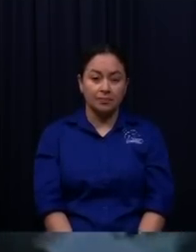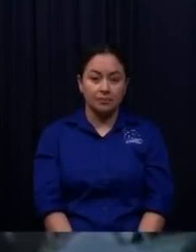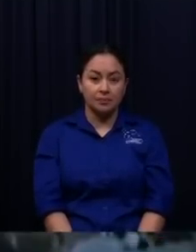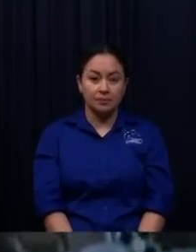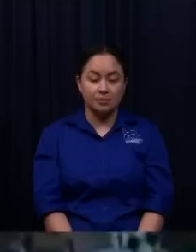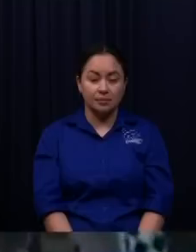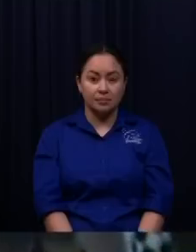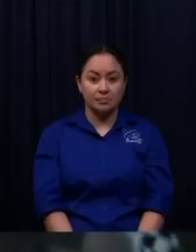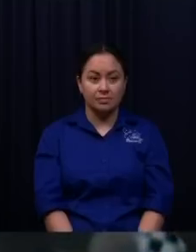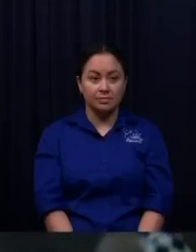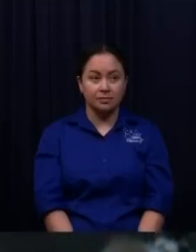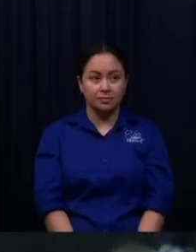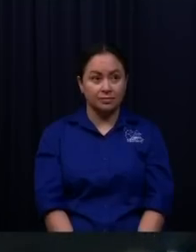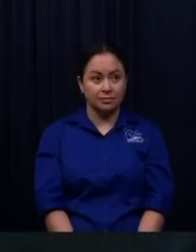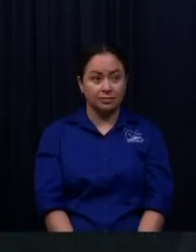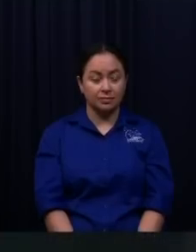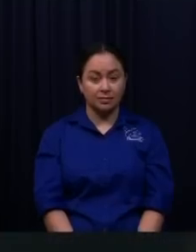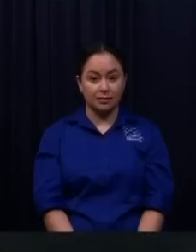Primera Corintios, ¿qué tú?